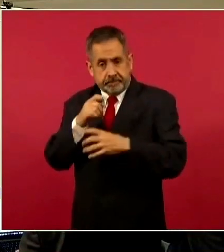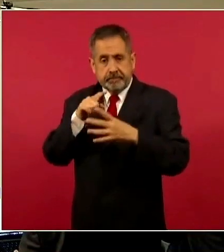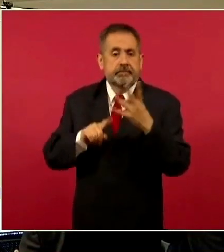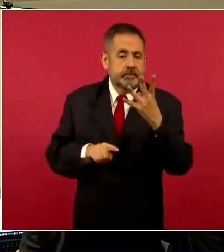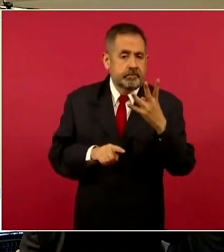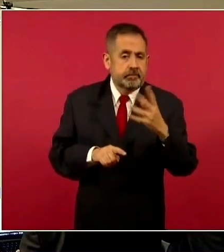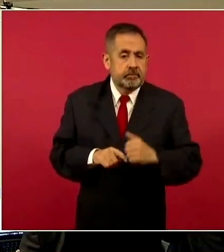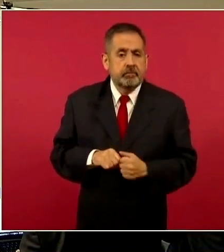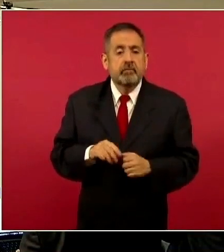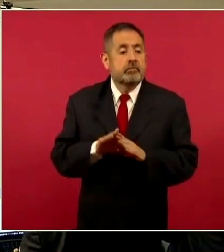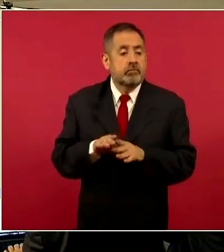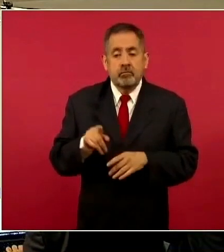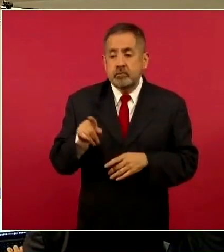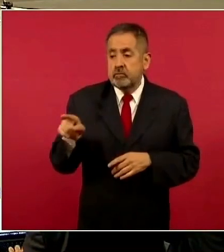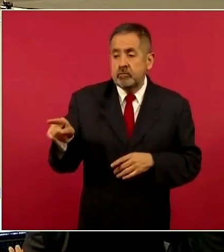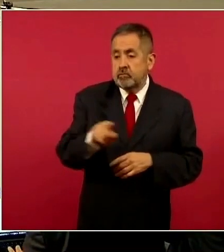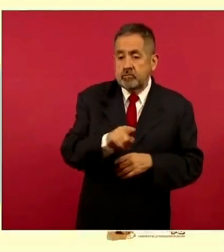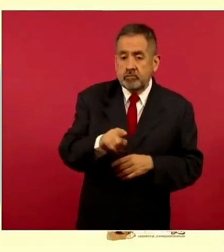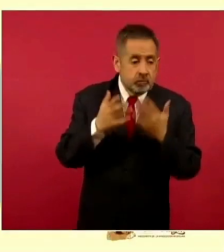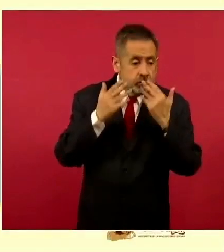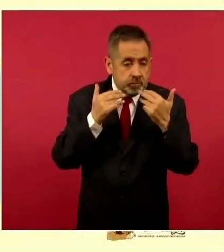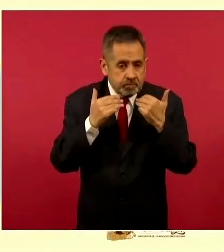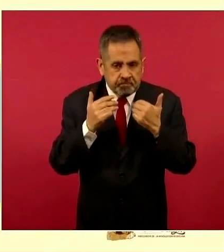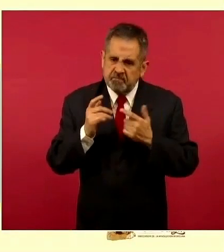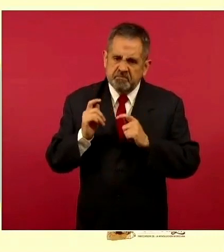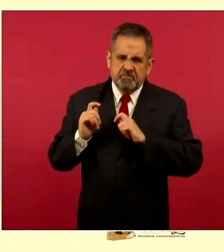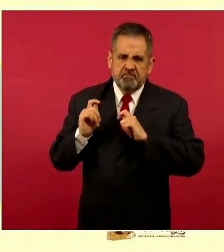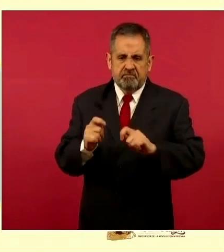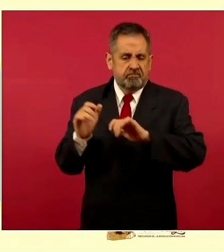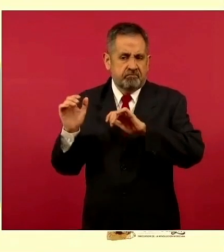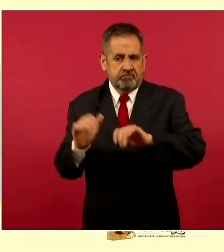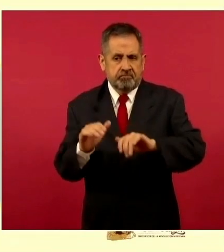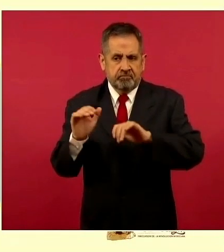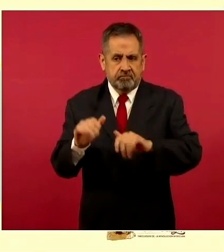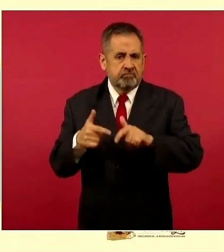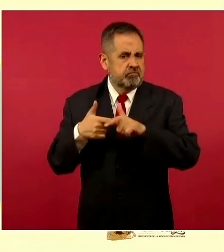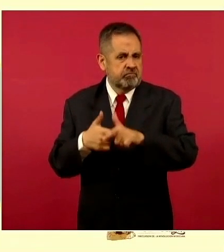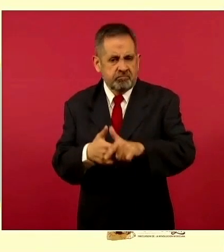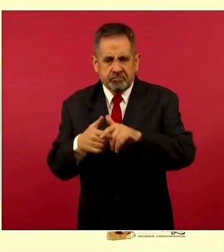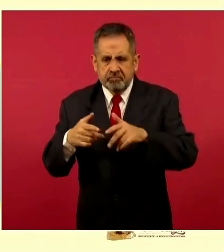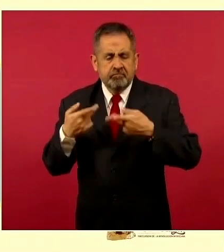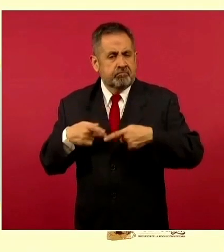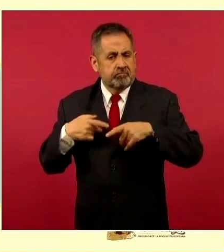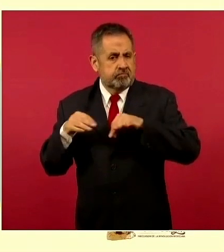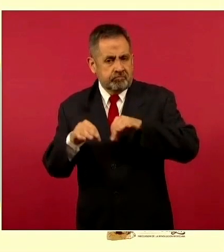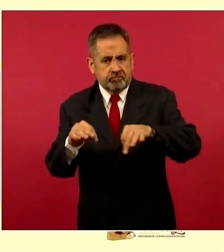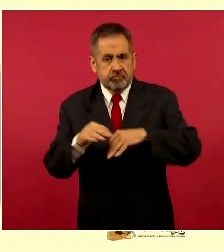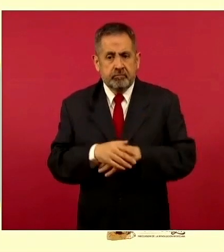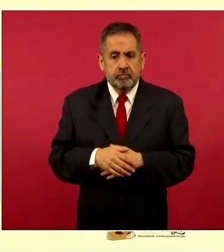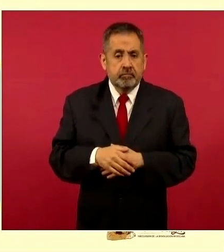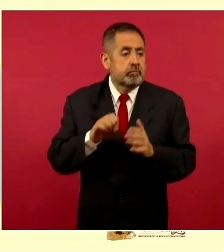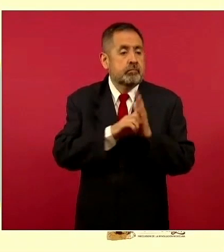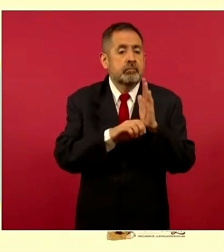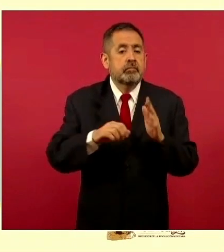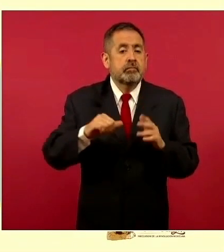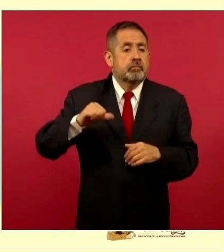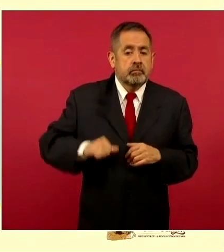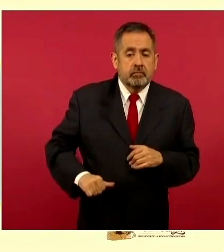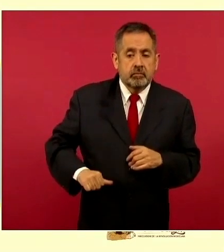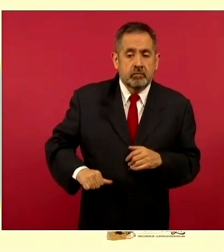tiene que ver con contratar al personal suficiente. Muchas veces una cirugía se puede suspender si no tiene